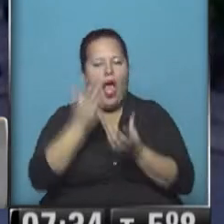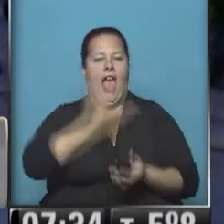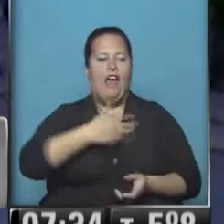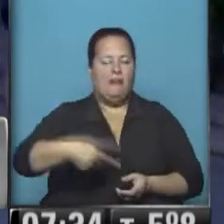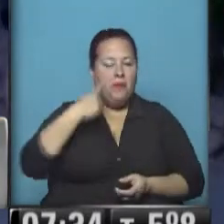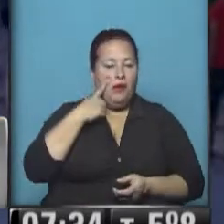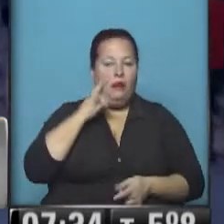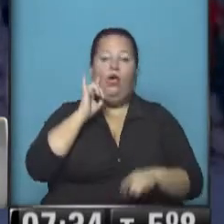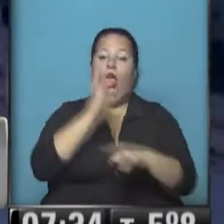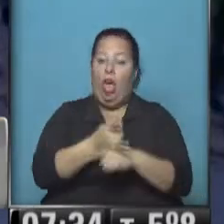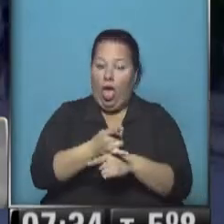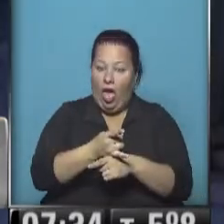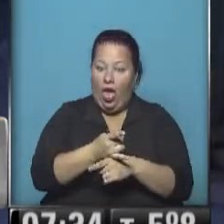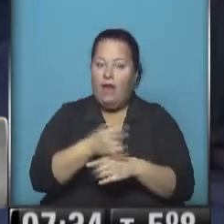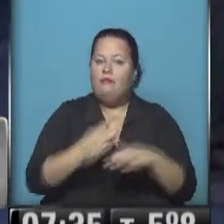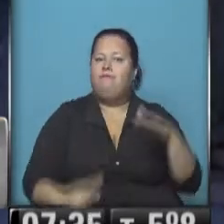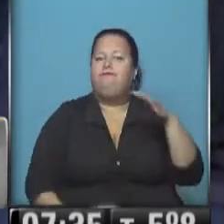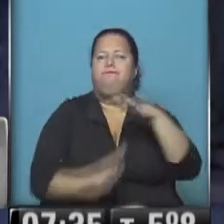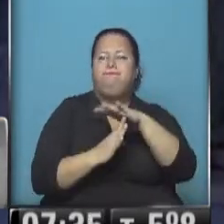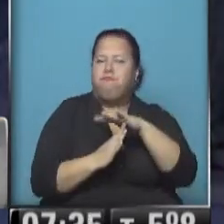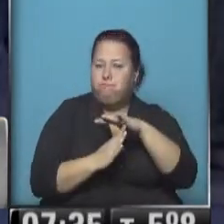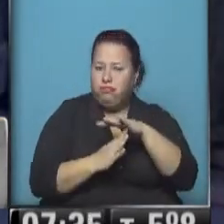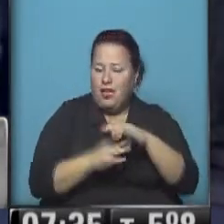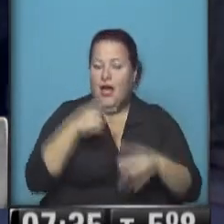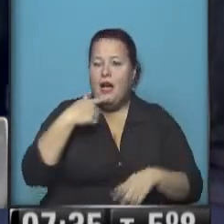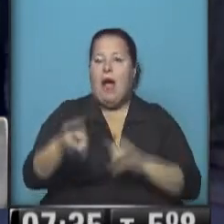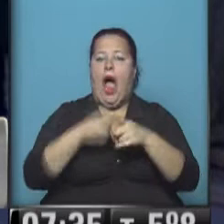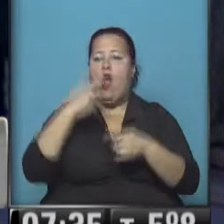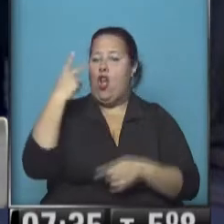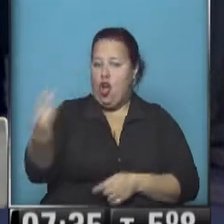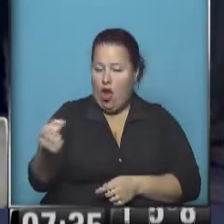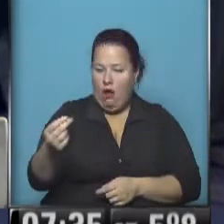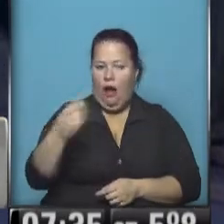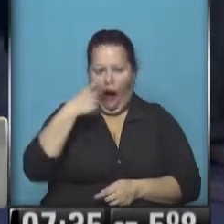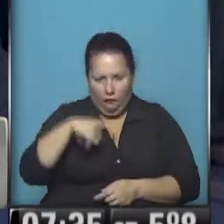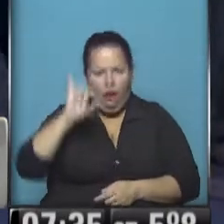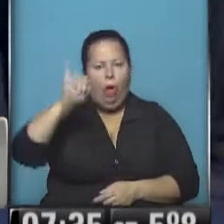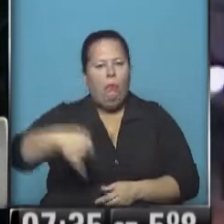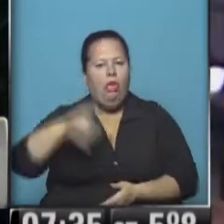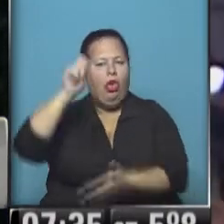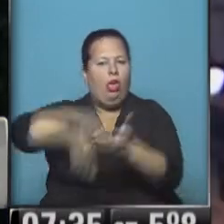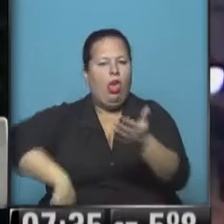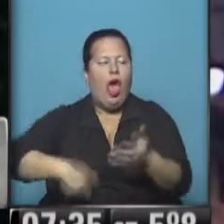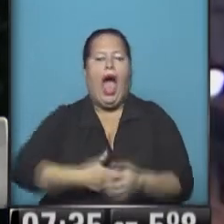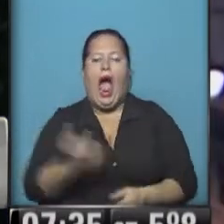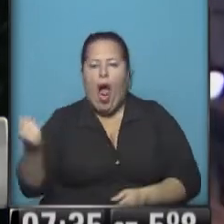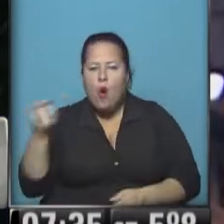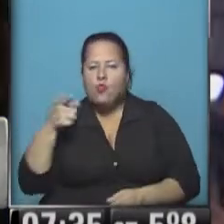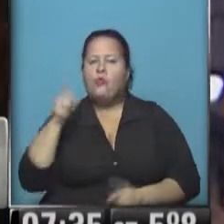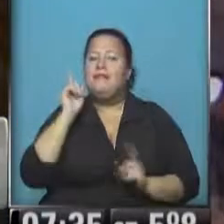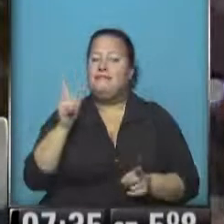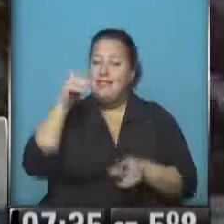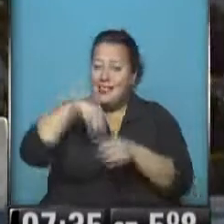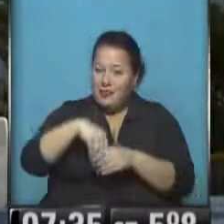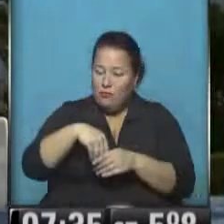embargo, quien era el abanderado de aquel plebiscito por el no terminó firmando un ajuste que dentro del